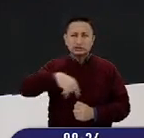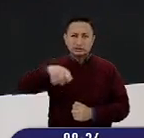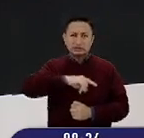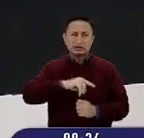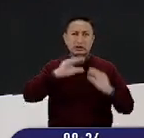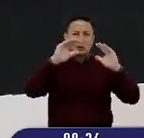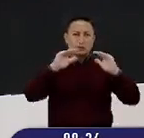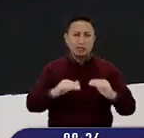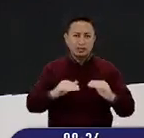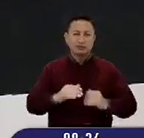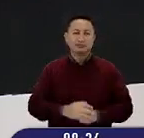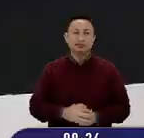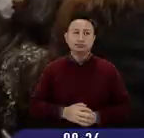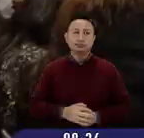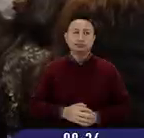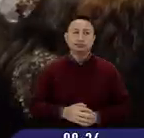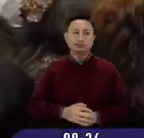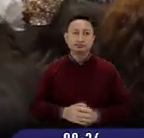invernadero.